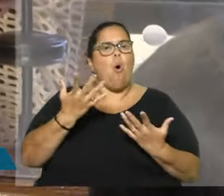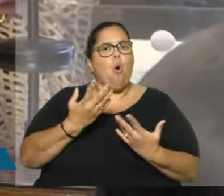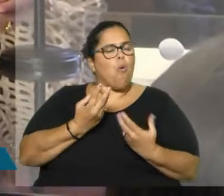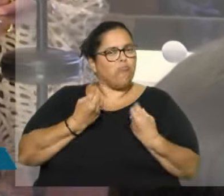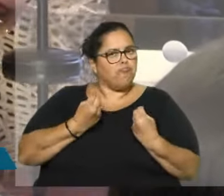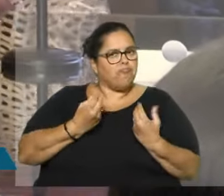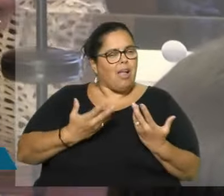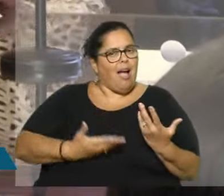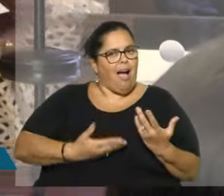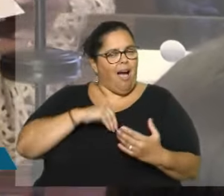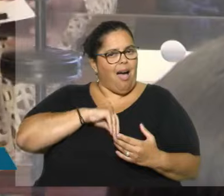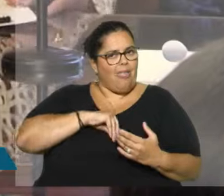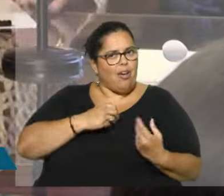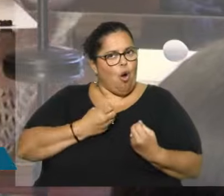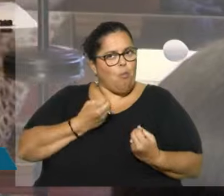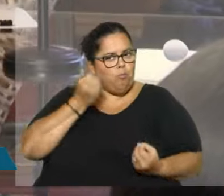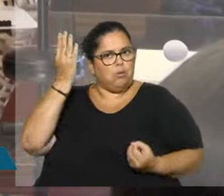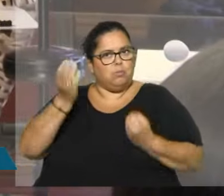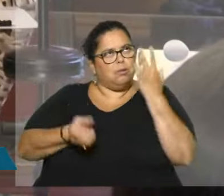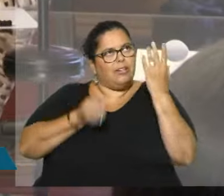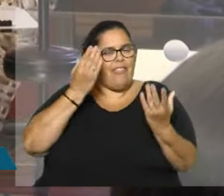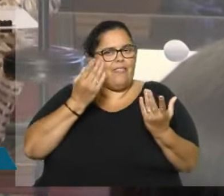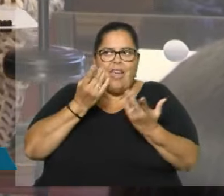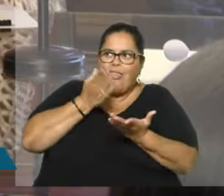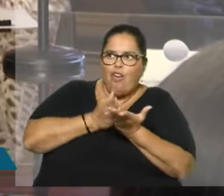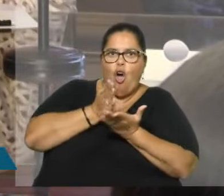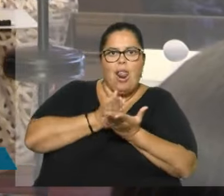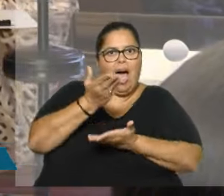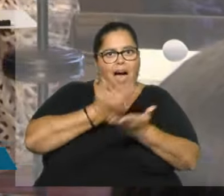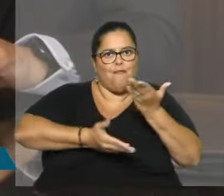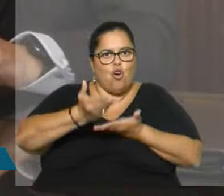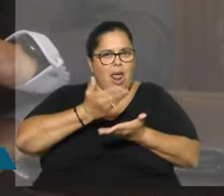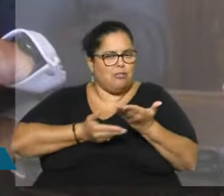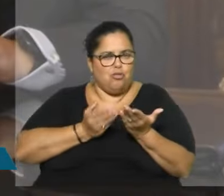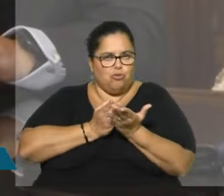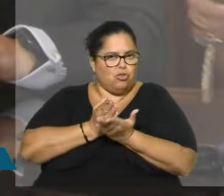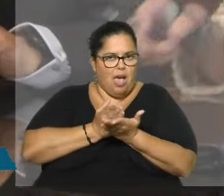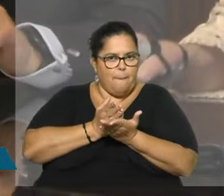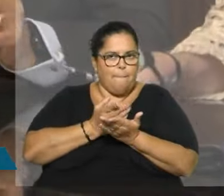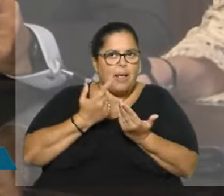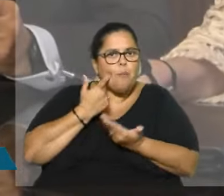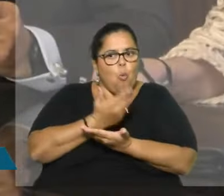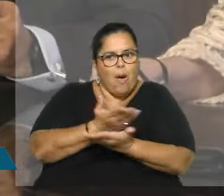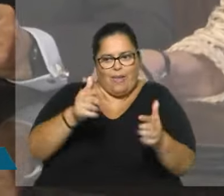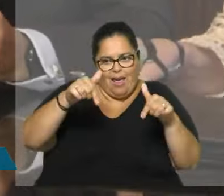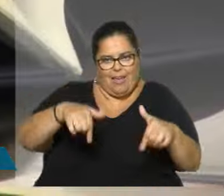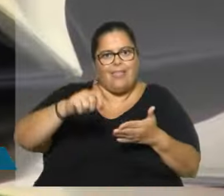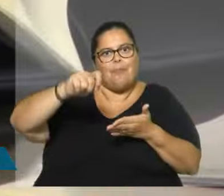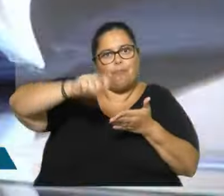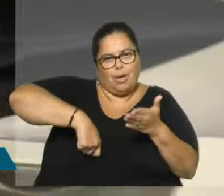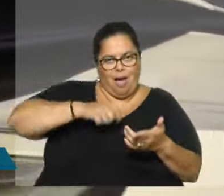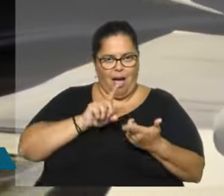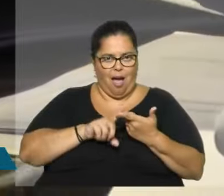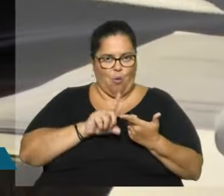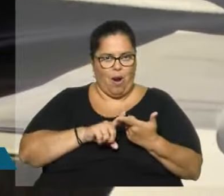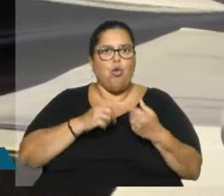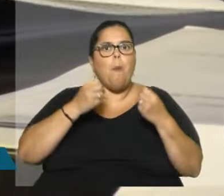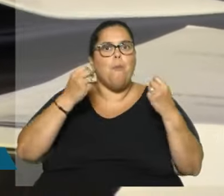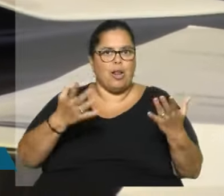de de creatividad y colaboración que está reflejado en este acuerdo Entonces estamos muy